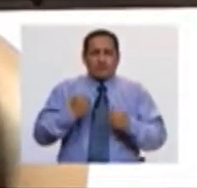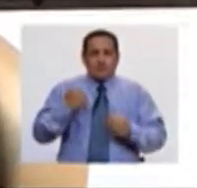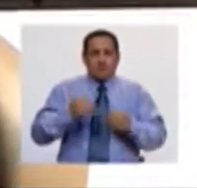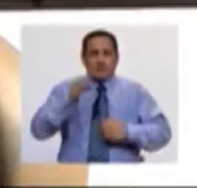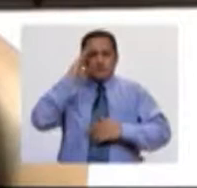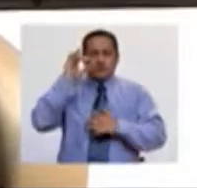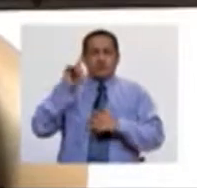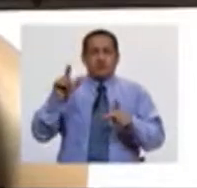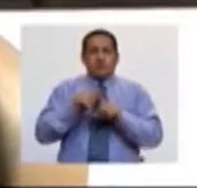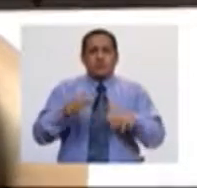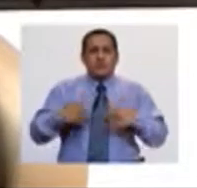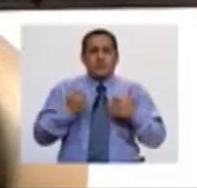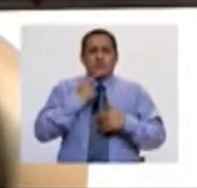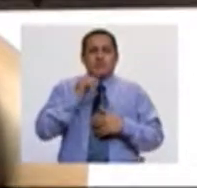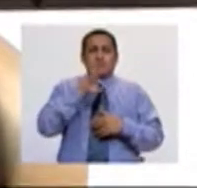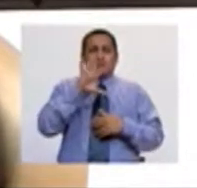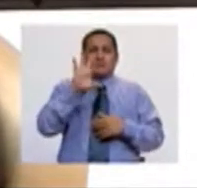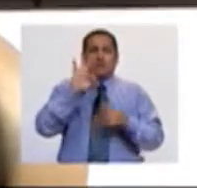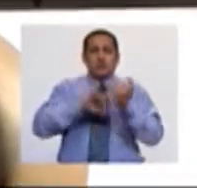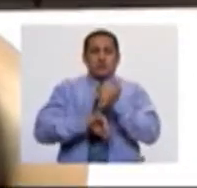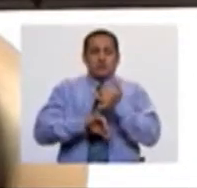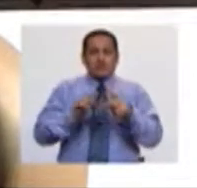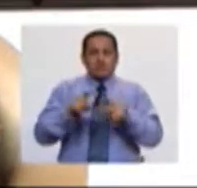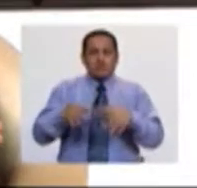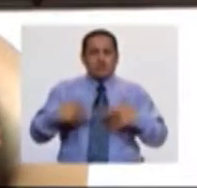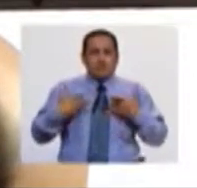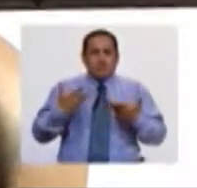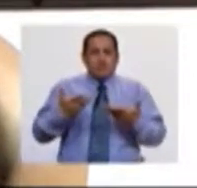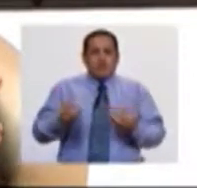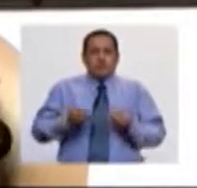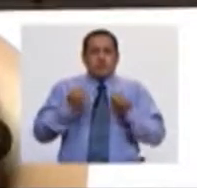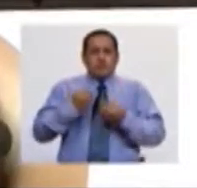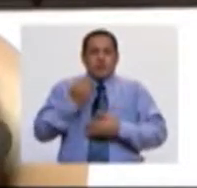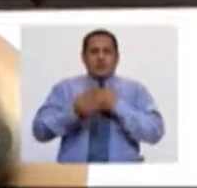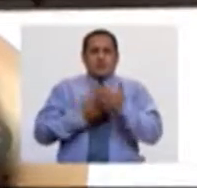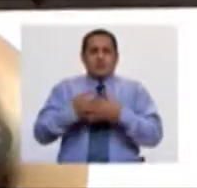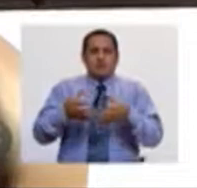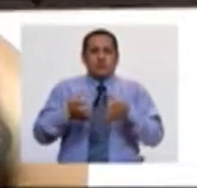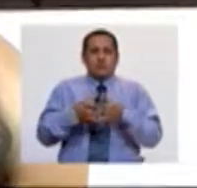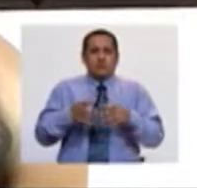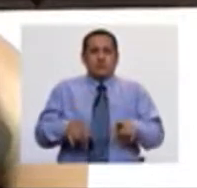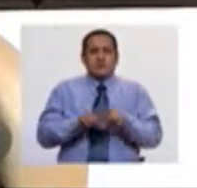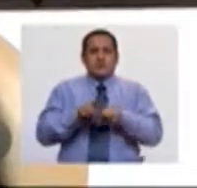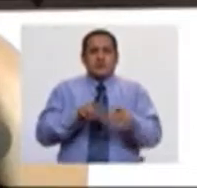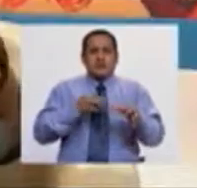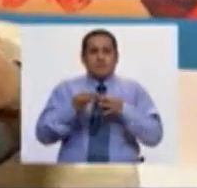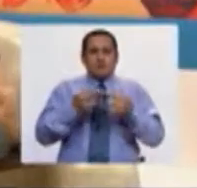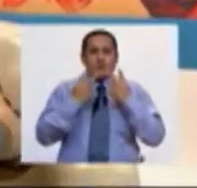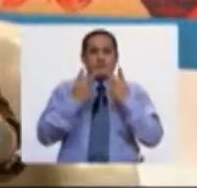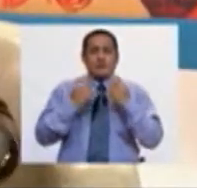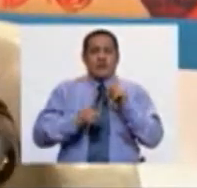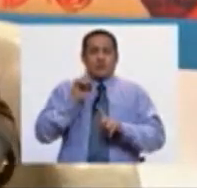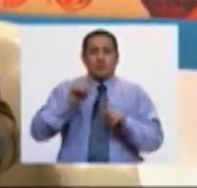corre riesgos, no puede estar con 350 soles. Eso es imposible. Entonces no podemos competir en ese mercado también. Claro, ahora mismo se le están